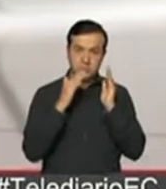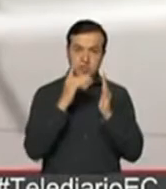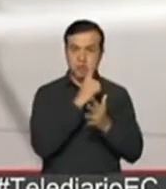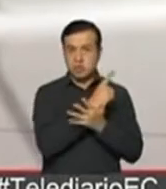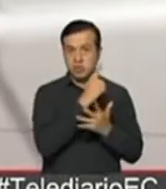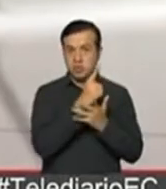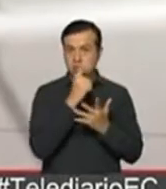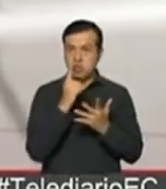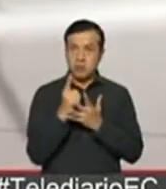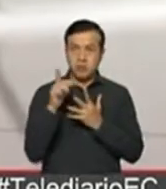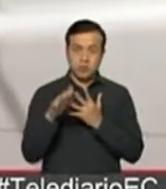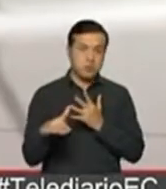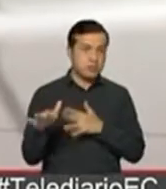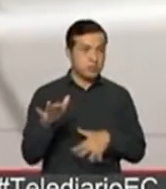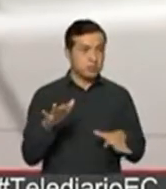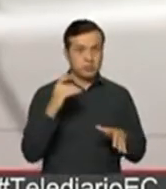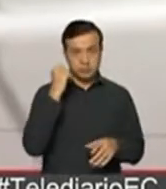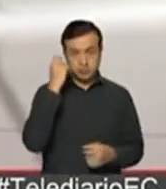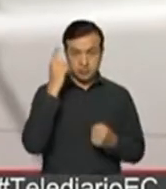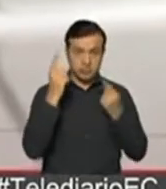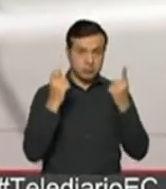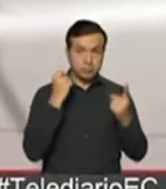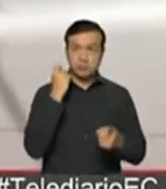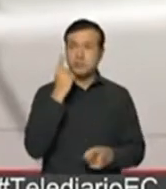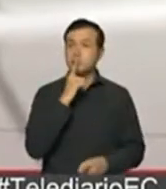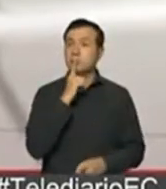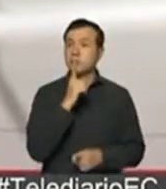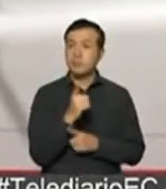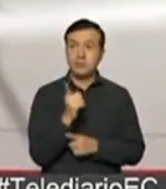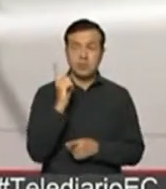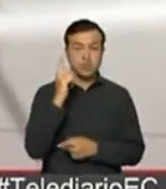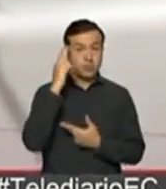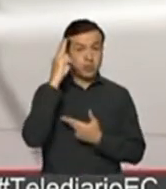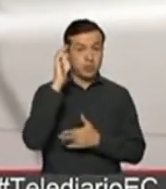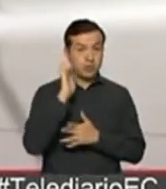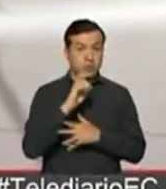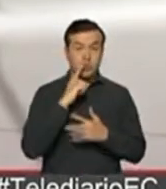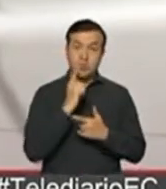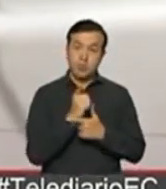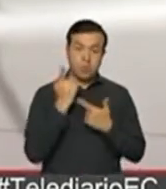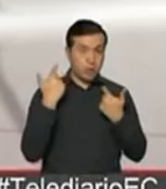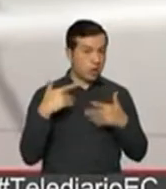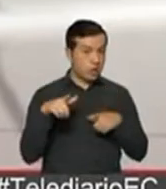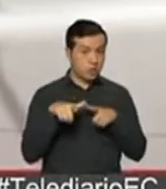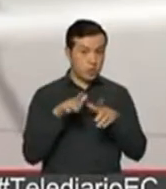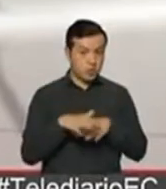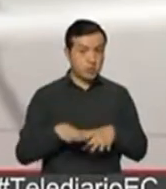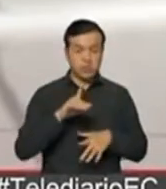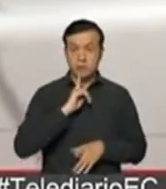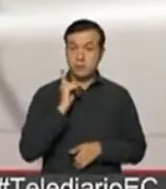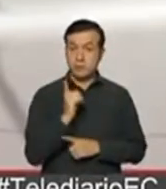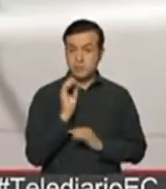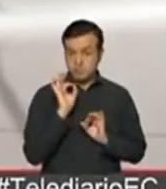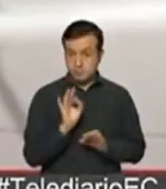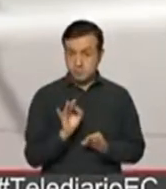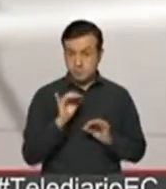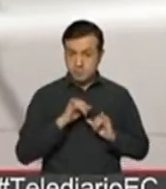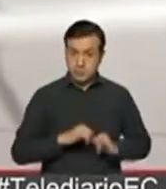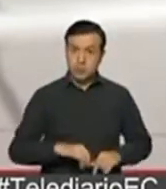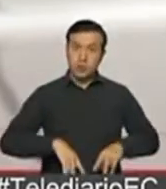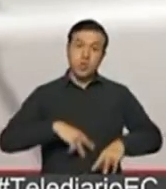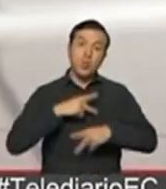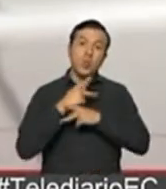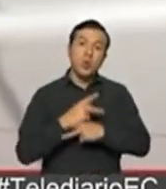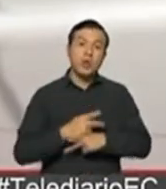cada uno de los campos y entendiendo qué ecuatoriano en cualquier lugar que esté se está listo para proteger